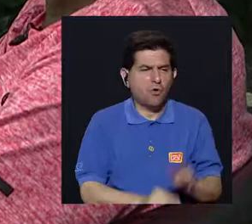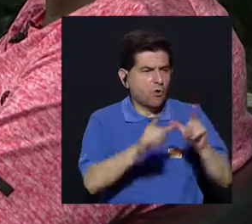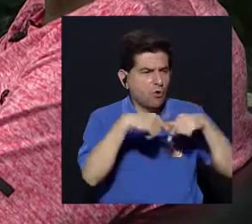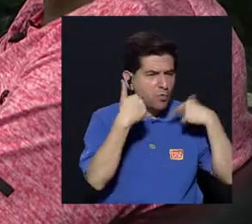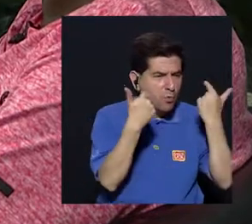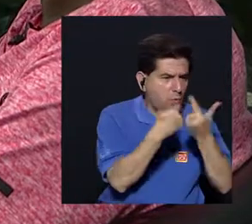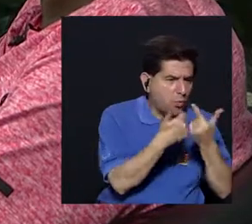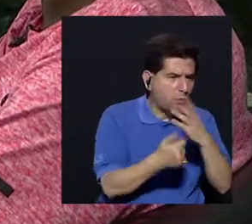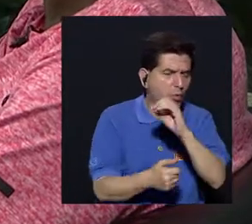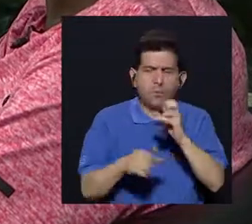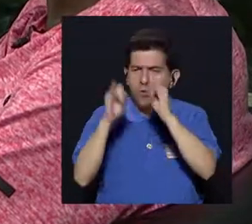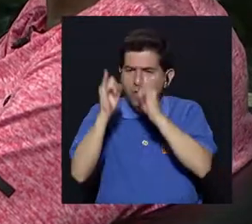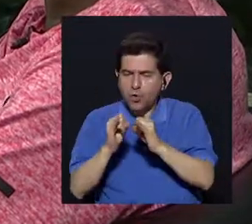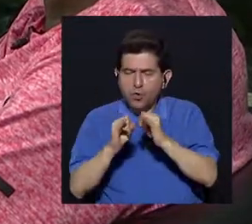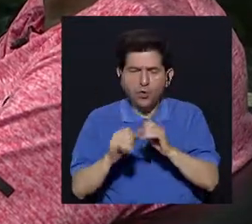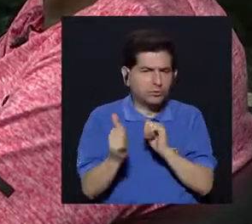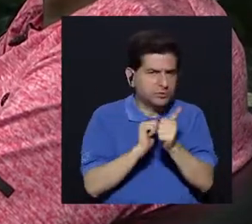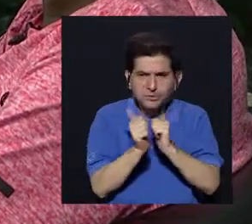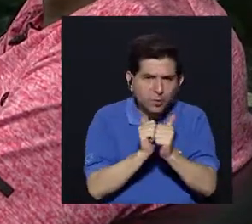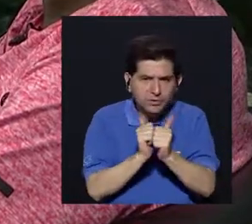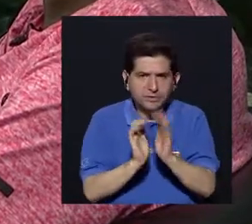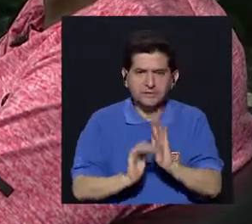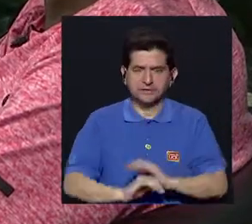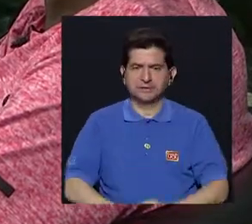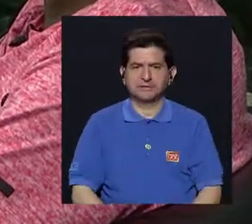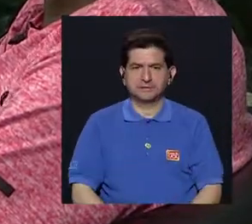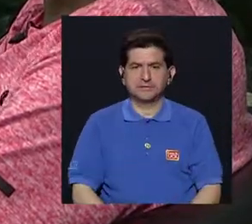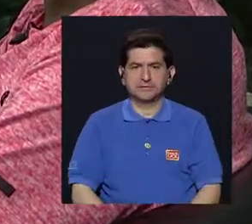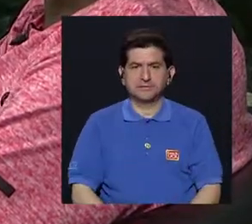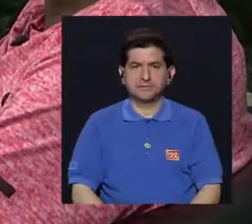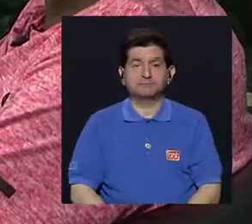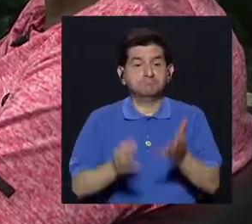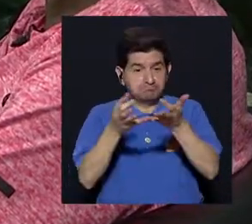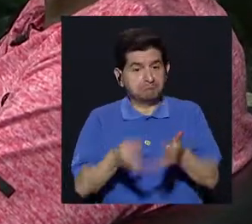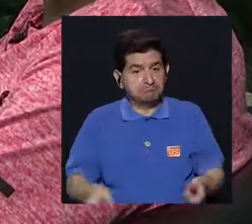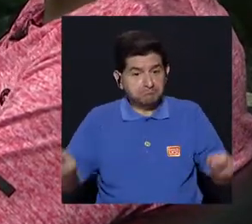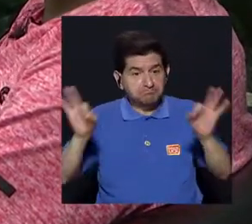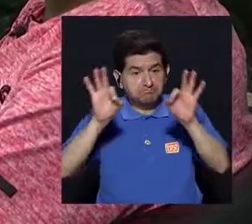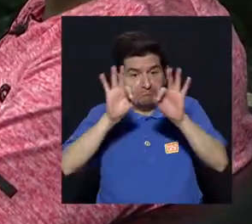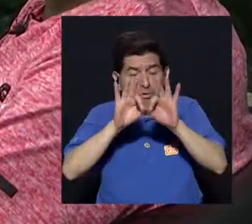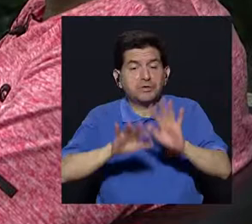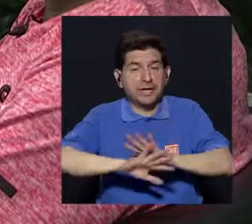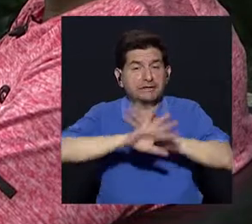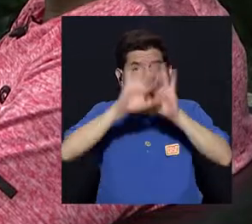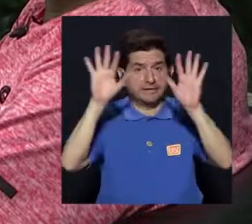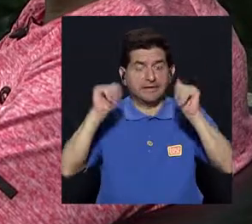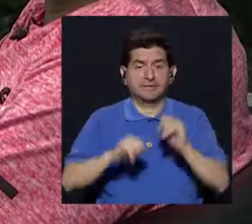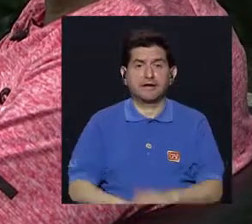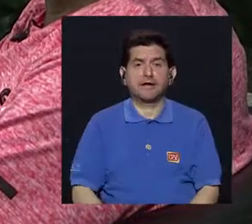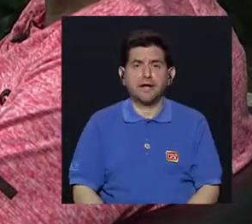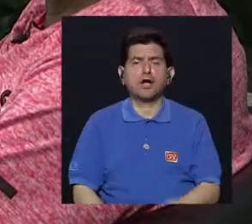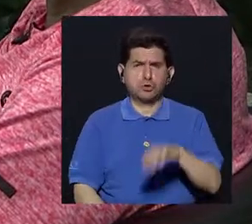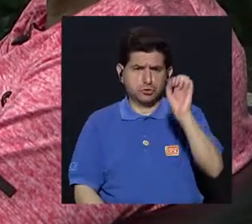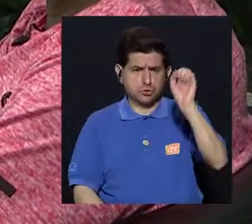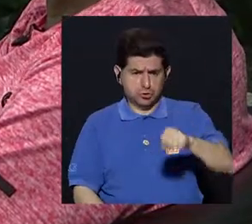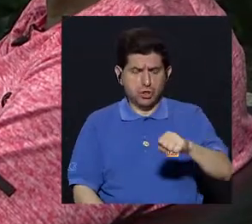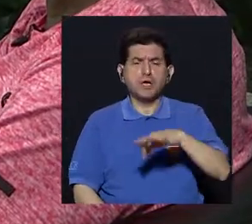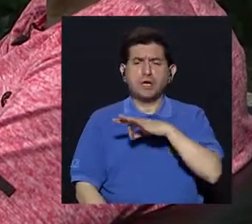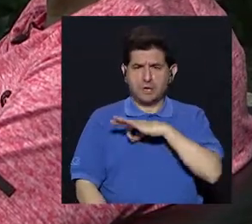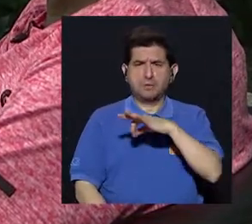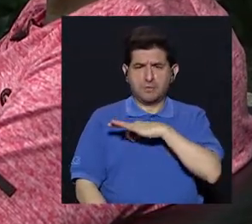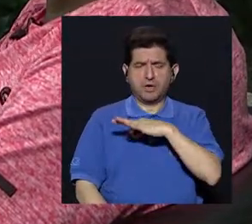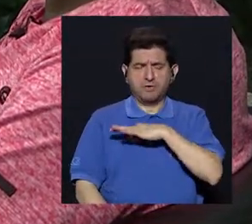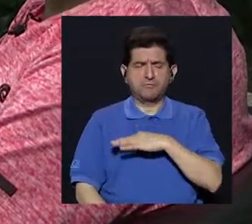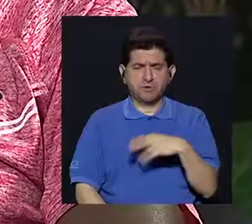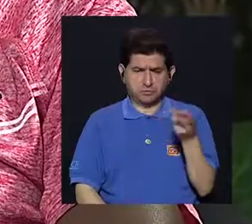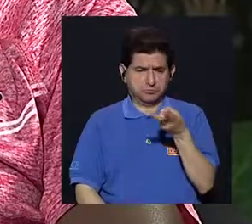deportes colectivos o deportes individuales. Entonces, bueno, vale la aclaración en el sentido de que sí, o sea, los beneficios